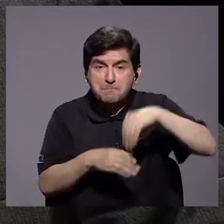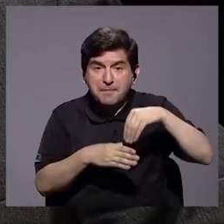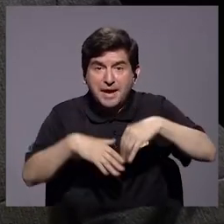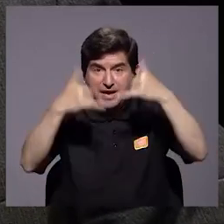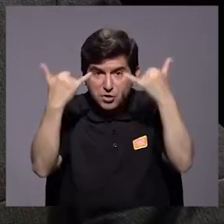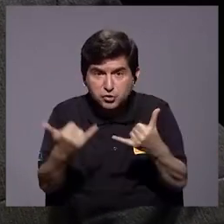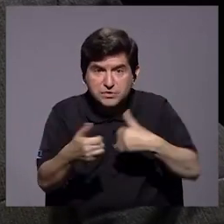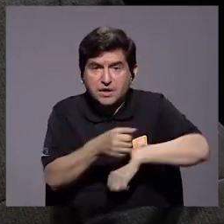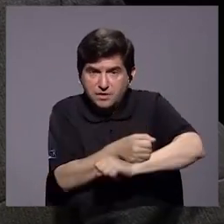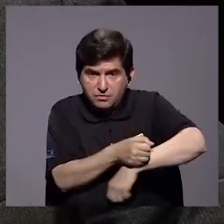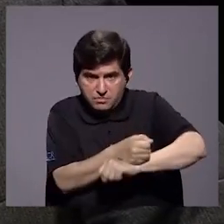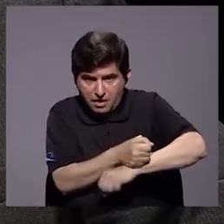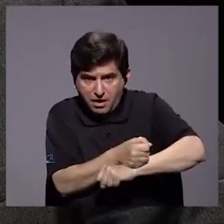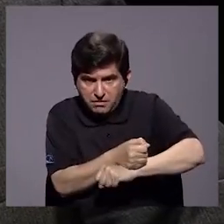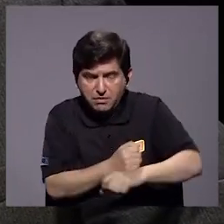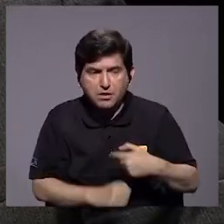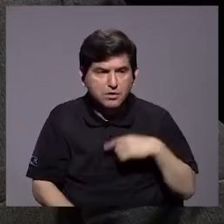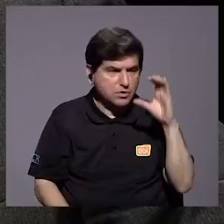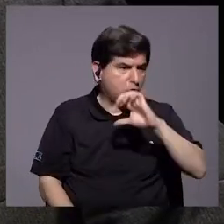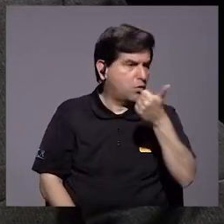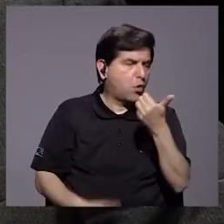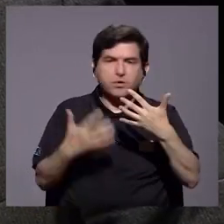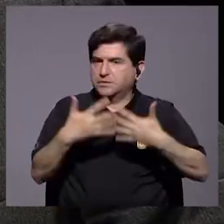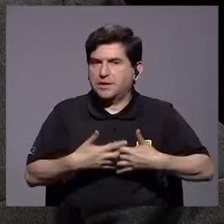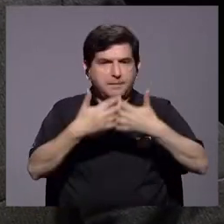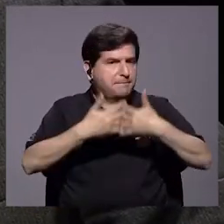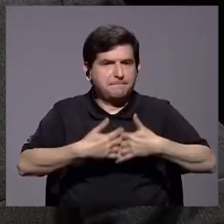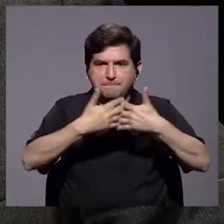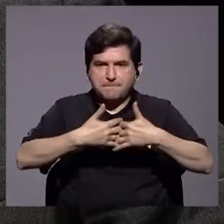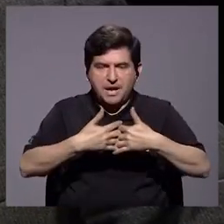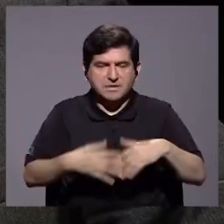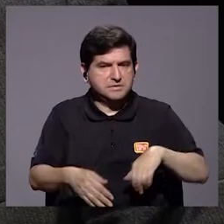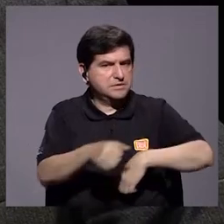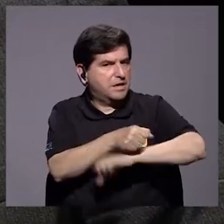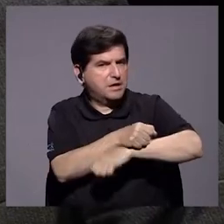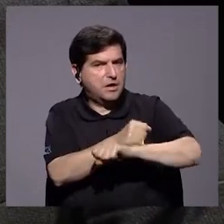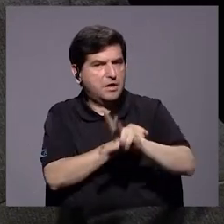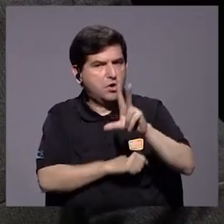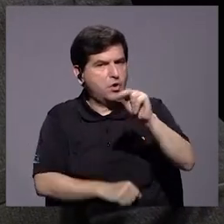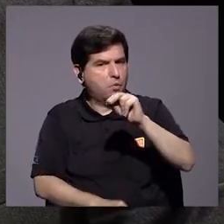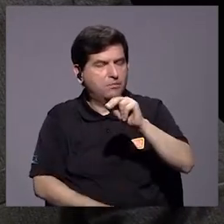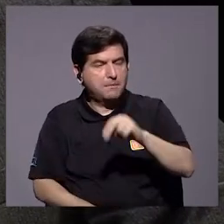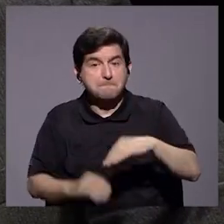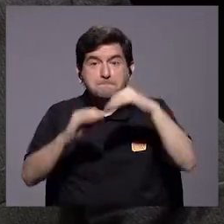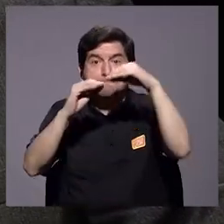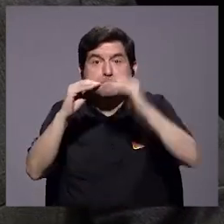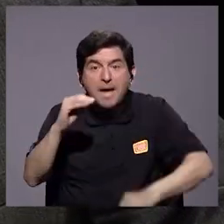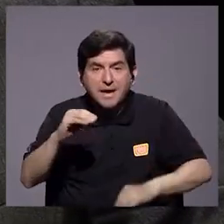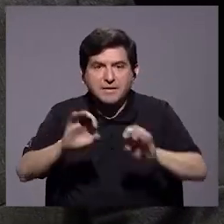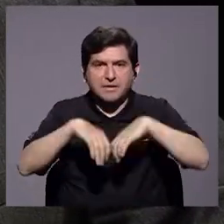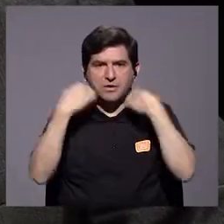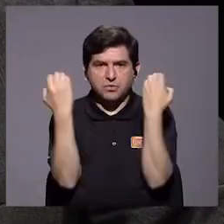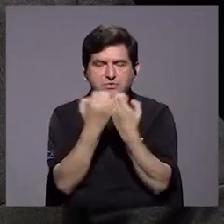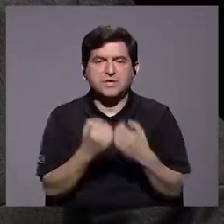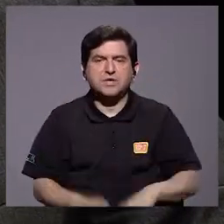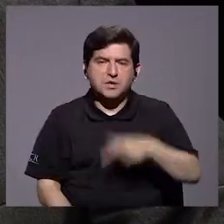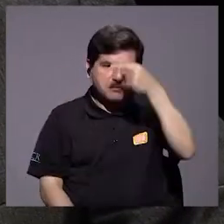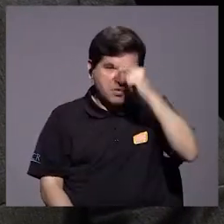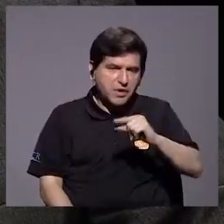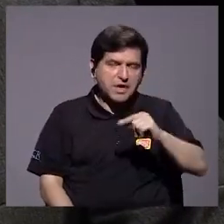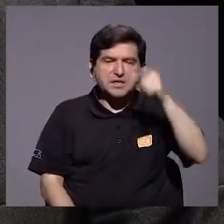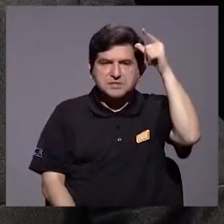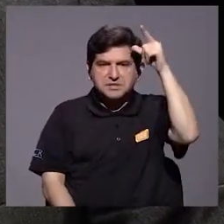sería en el fútbol si yo me buscaría cualquier empresa menos el fútbol y mucho menos lo haría en un equipo como grecia como limón